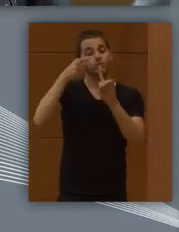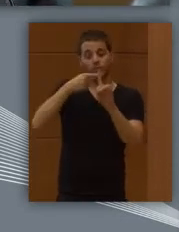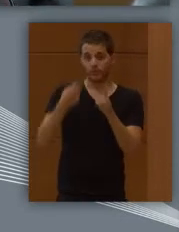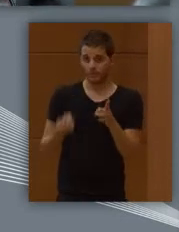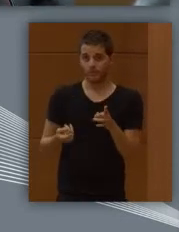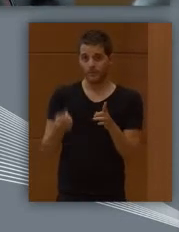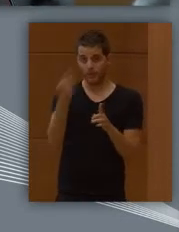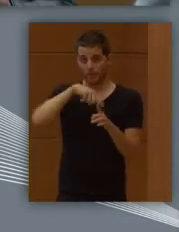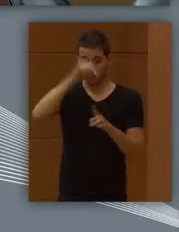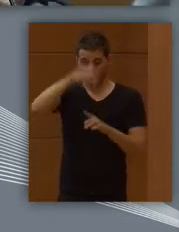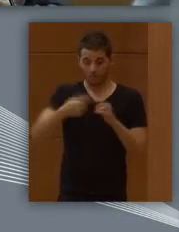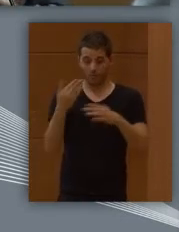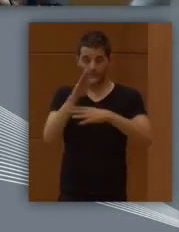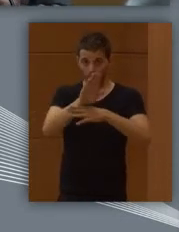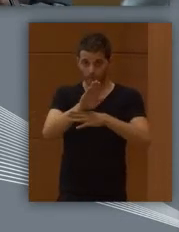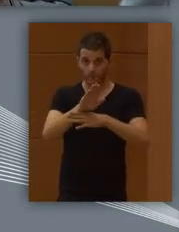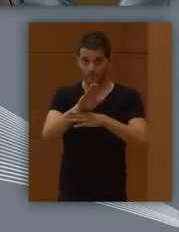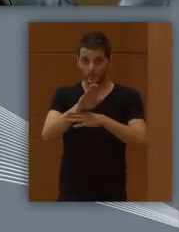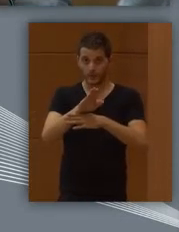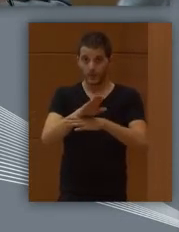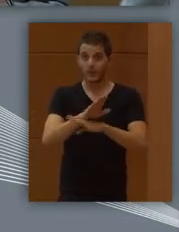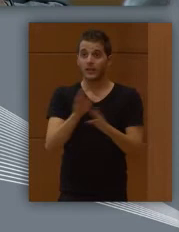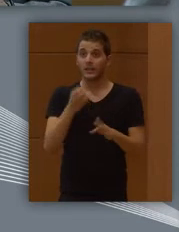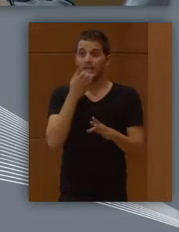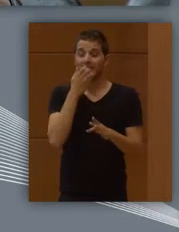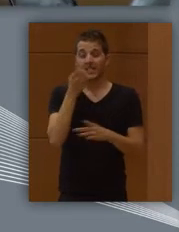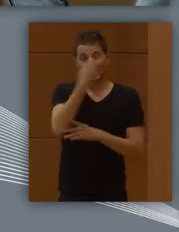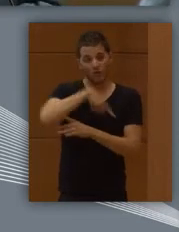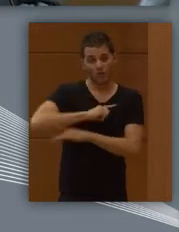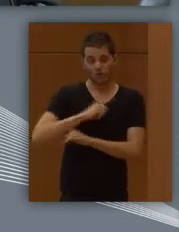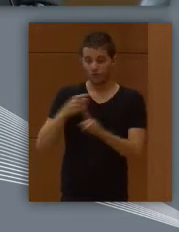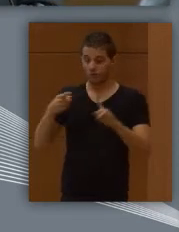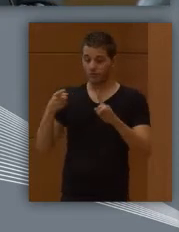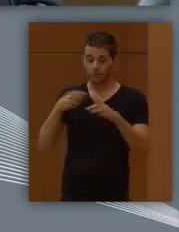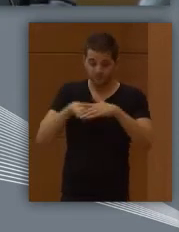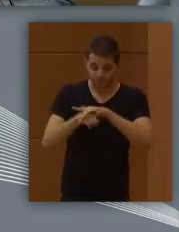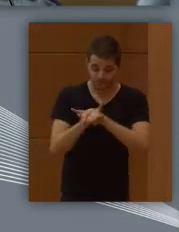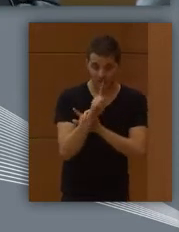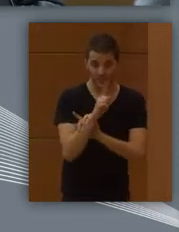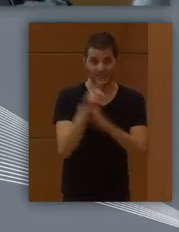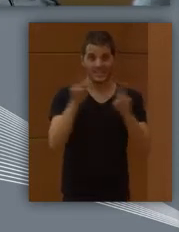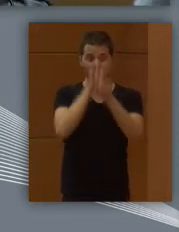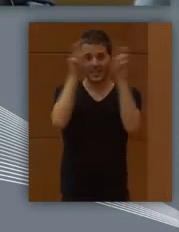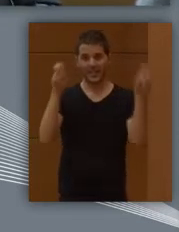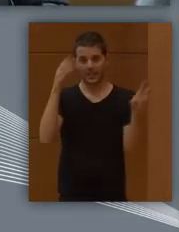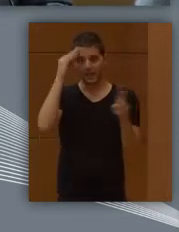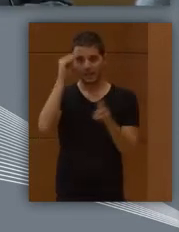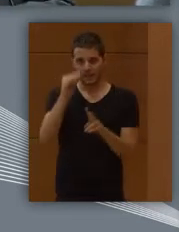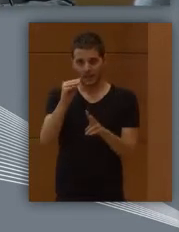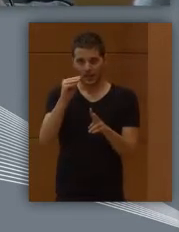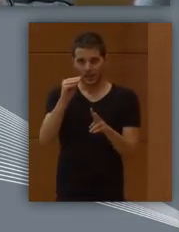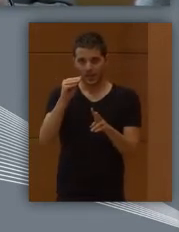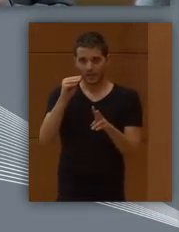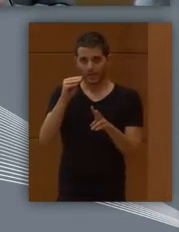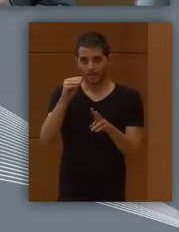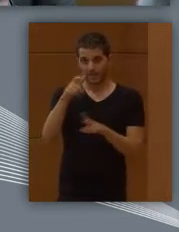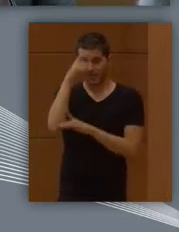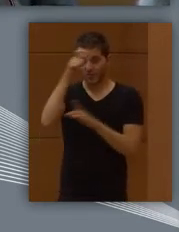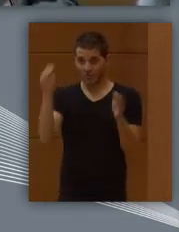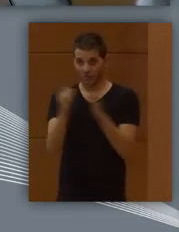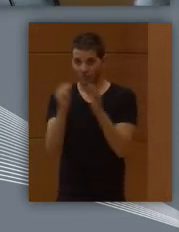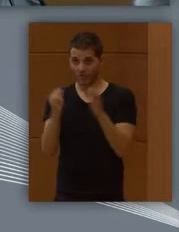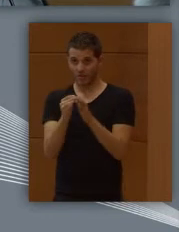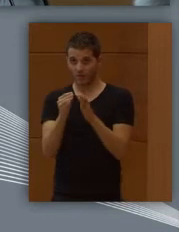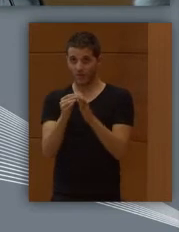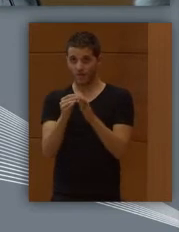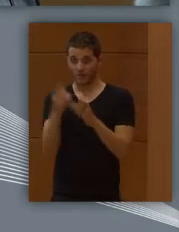yo les estoy planteando, ¿no? Desde luego, si no logramos que los progresos en materia de inteligencia, de Smart City, se conviertan